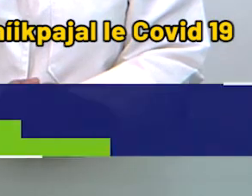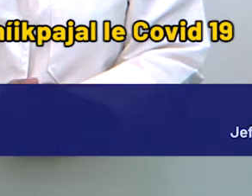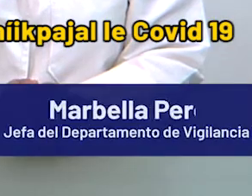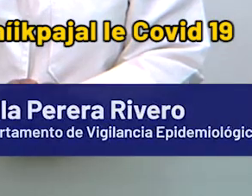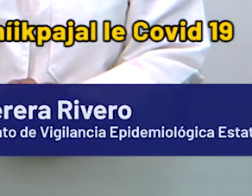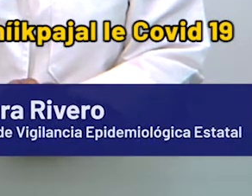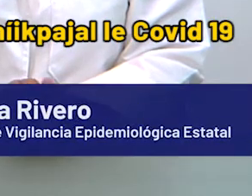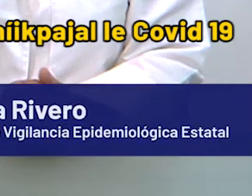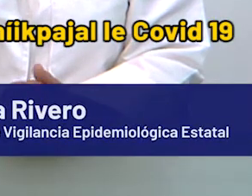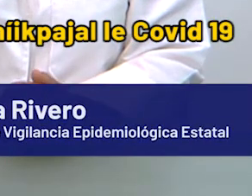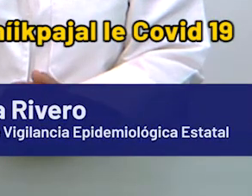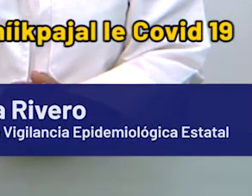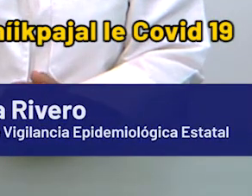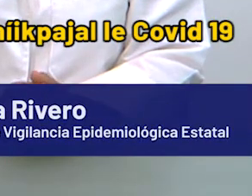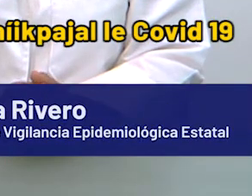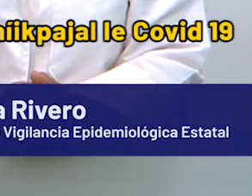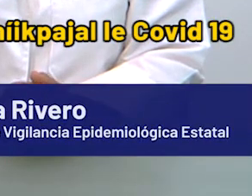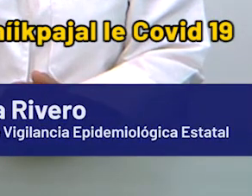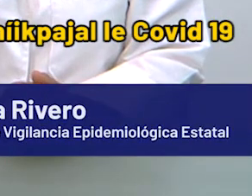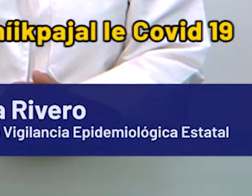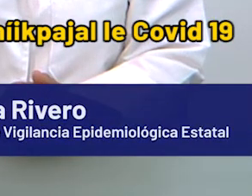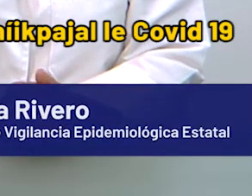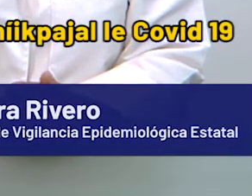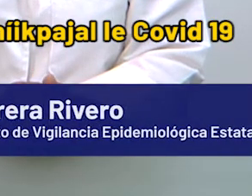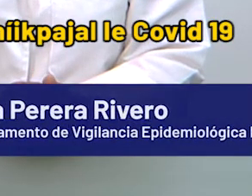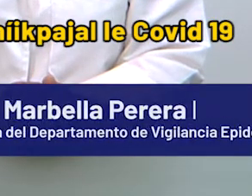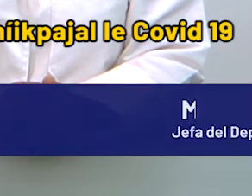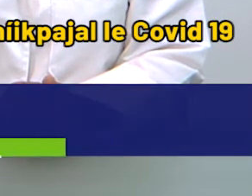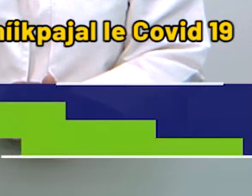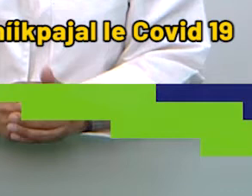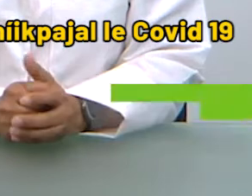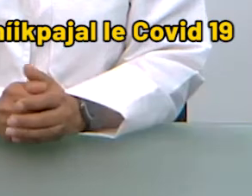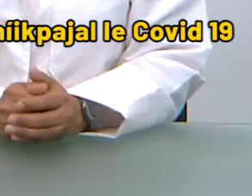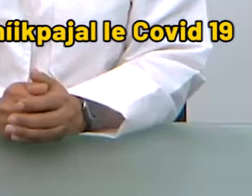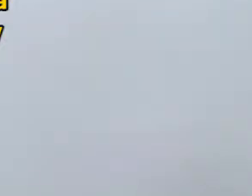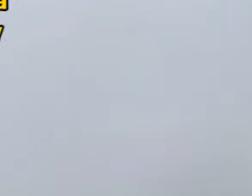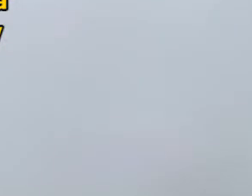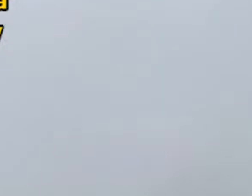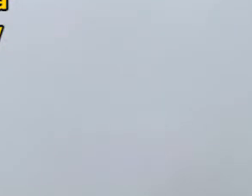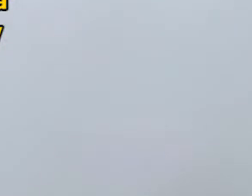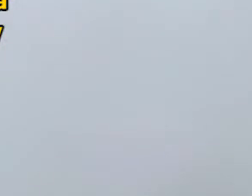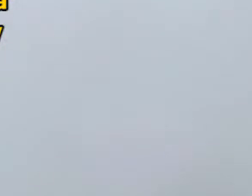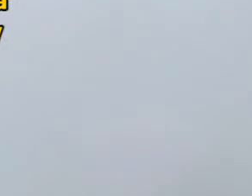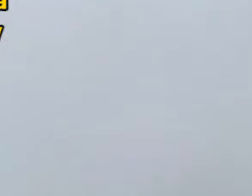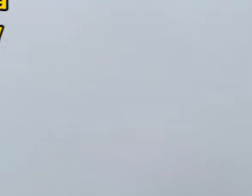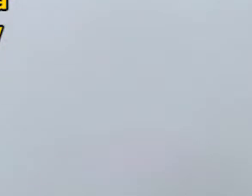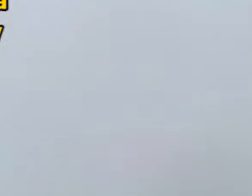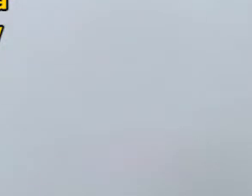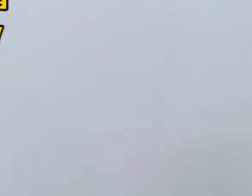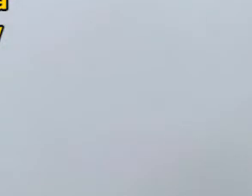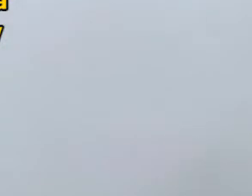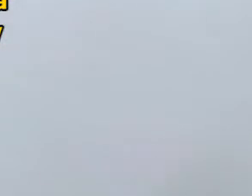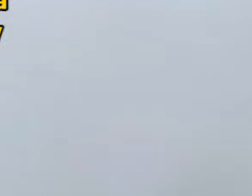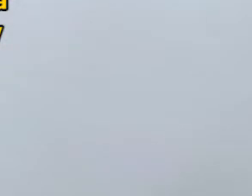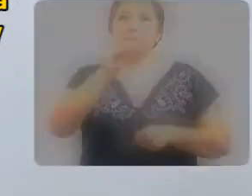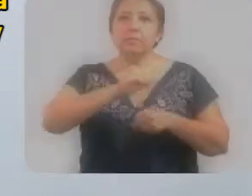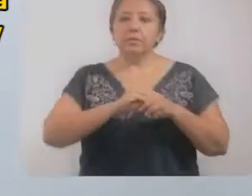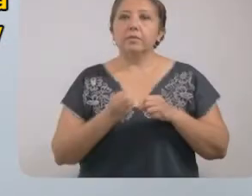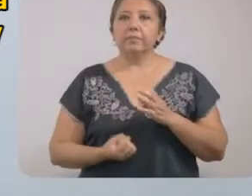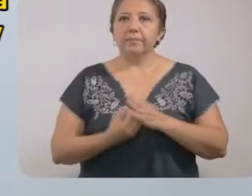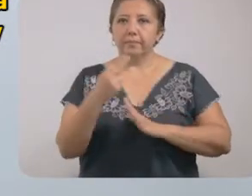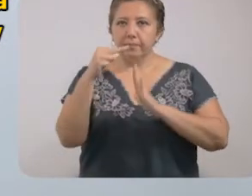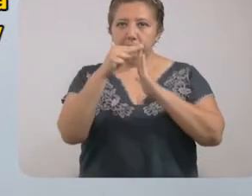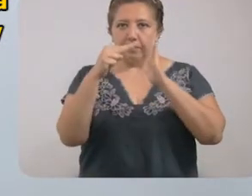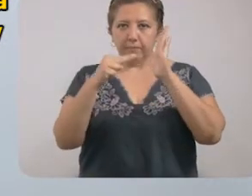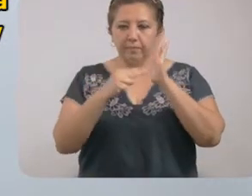Buenas tardes. Nos permitimos dar el informe diario relacionado con el COVID-19. Doctora, adelante, por favor. Buenas tardes. Se han implementado